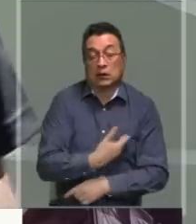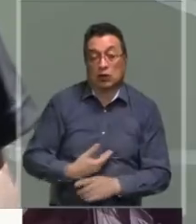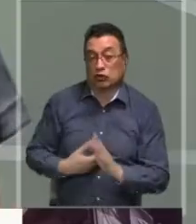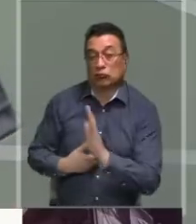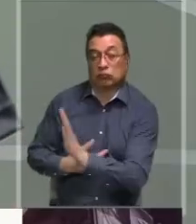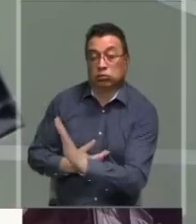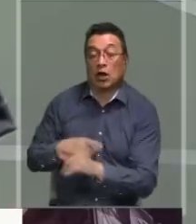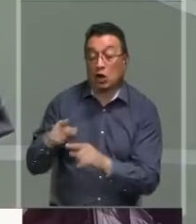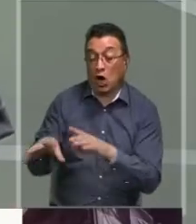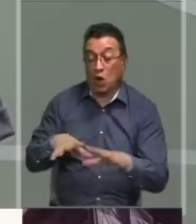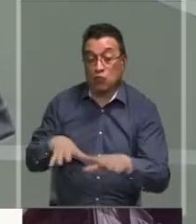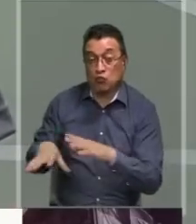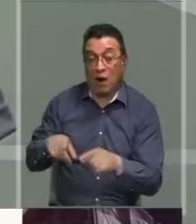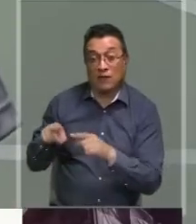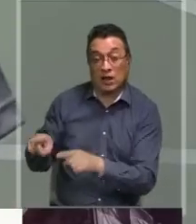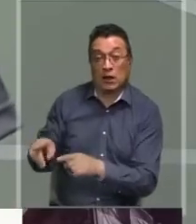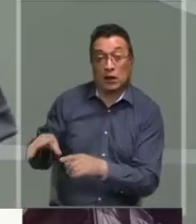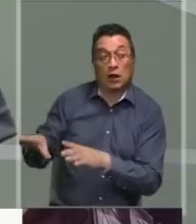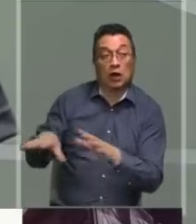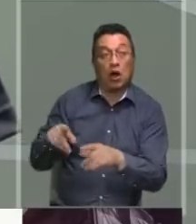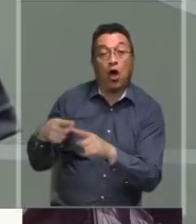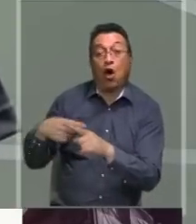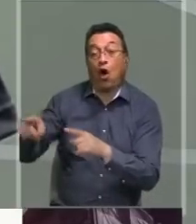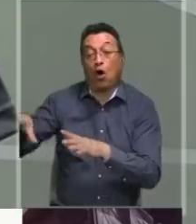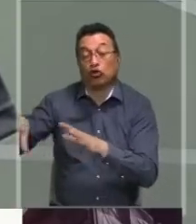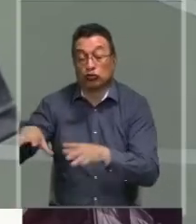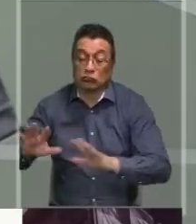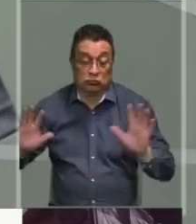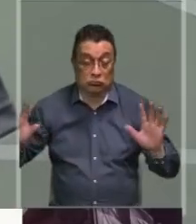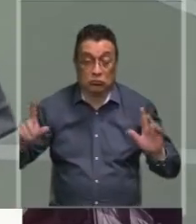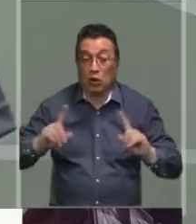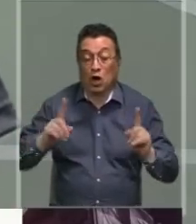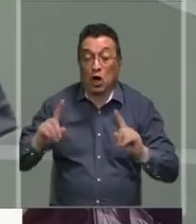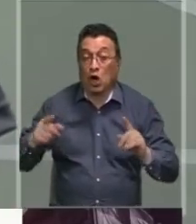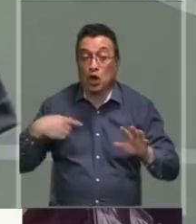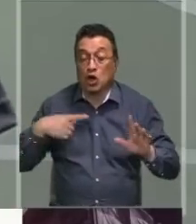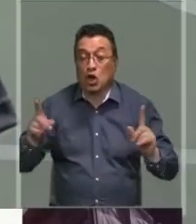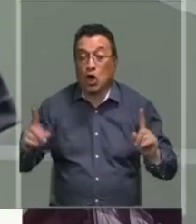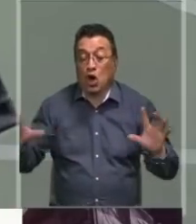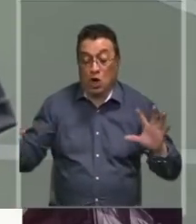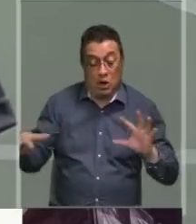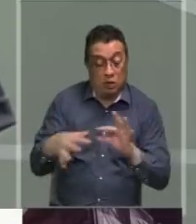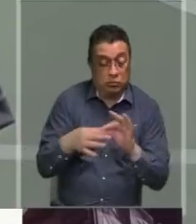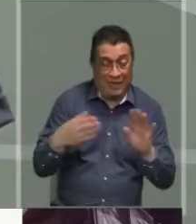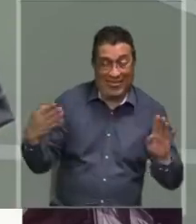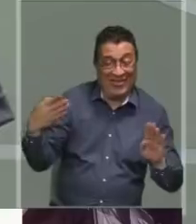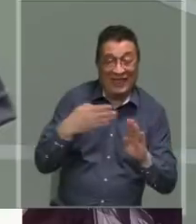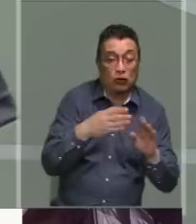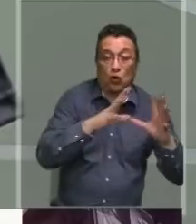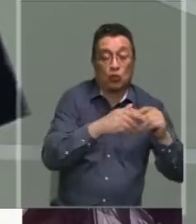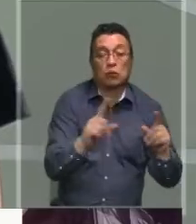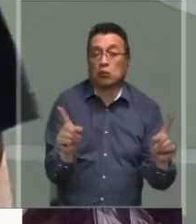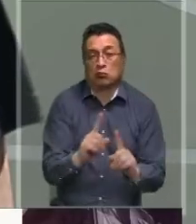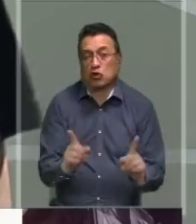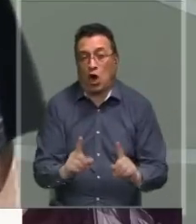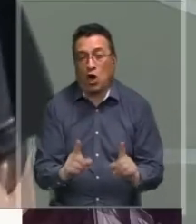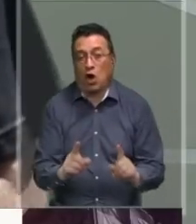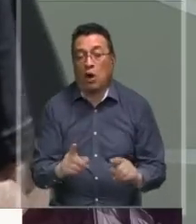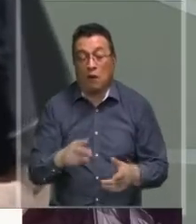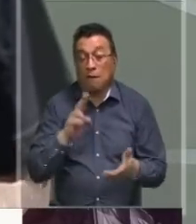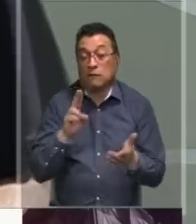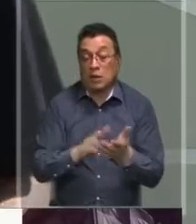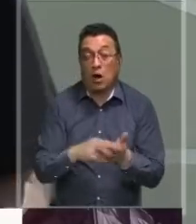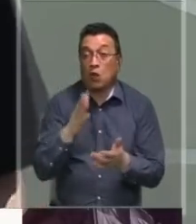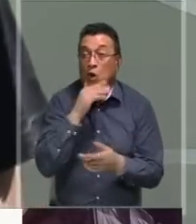cosas que él mueve por otro lado no mantienen una relación directa con el club. La verdad es que no ha llegado